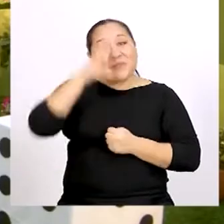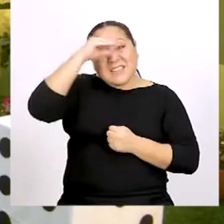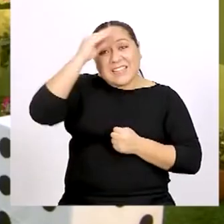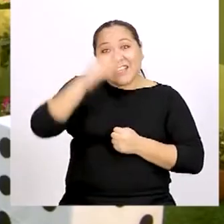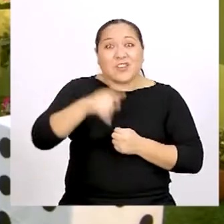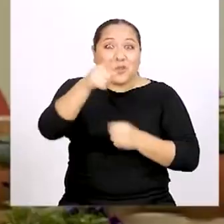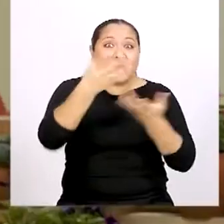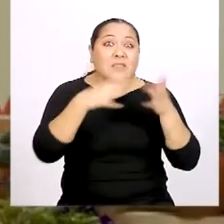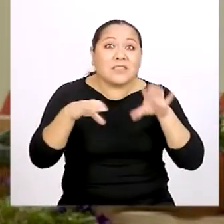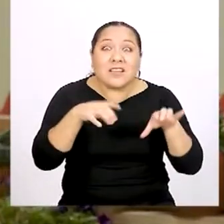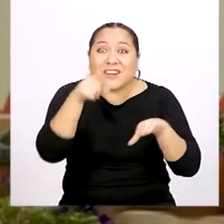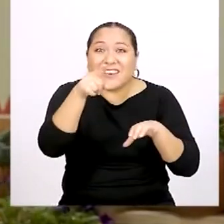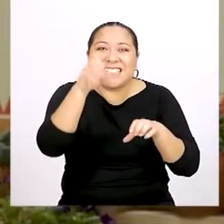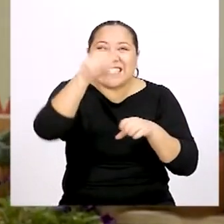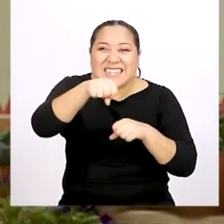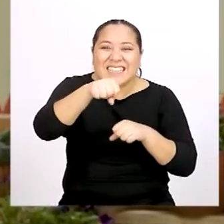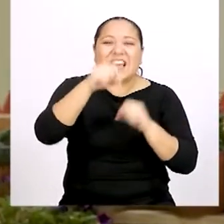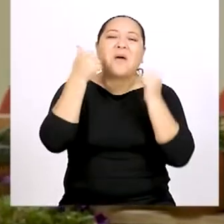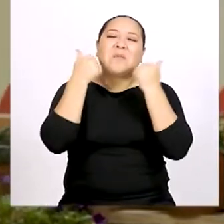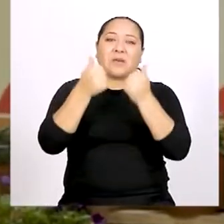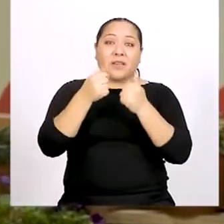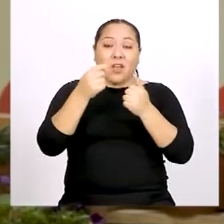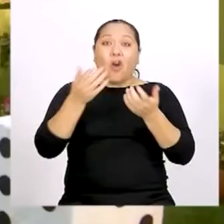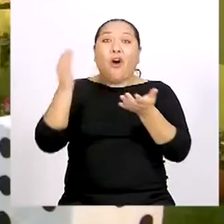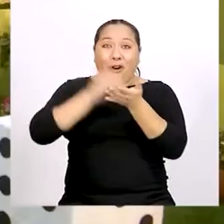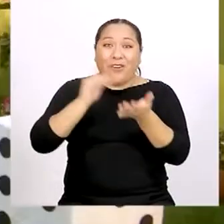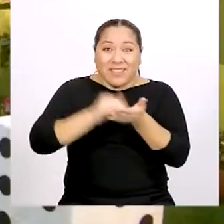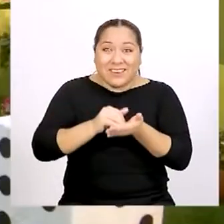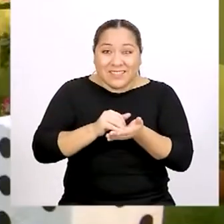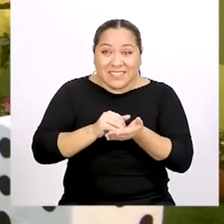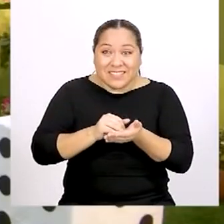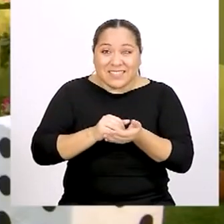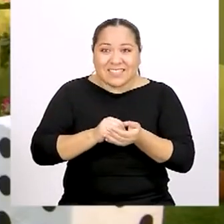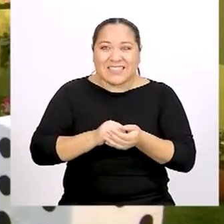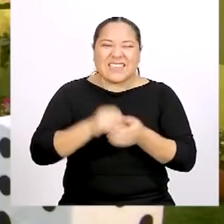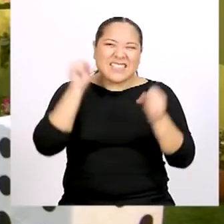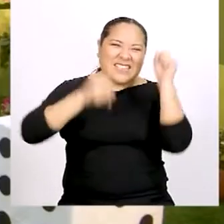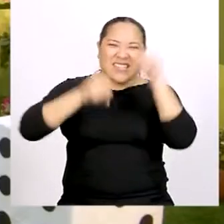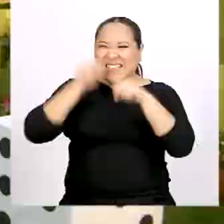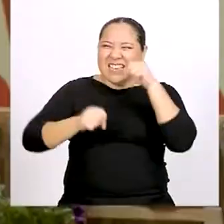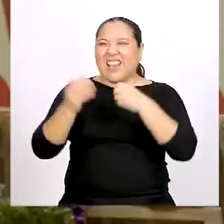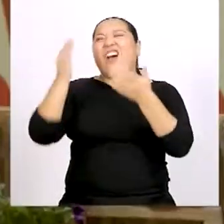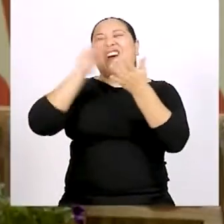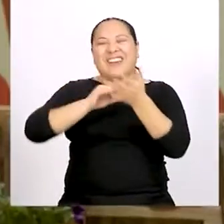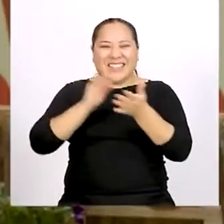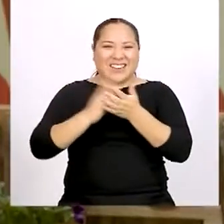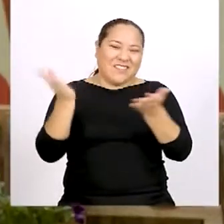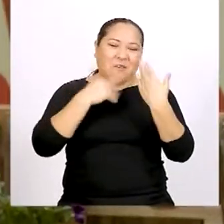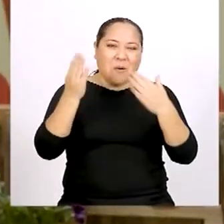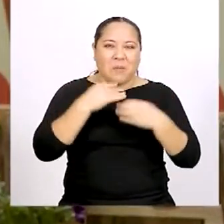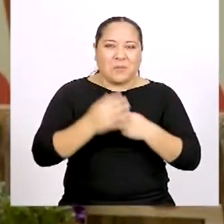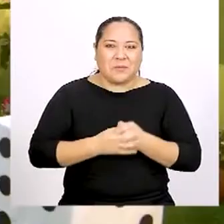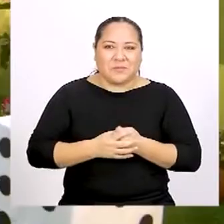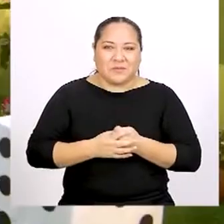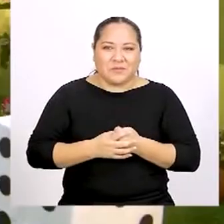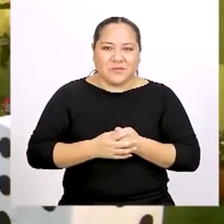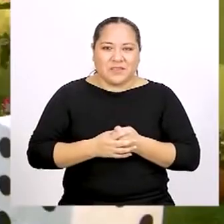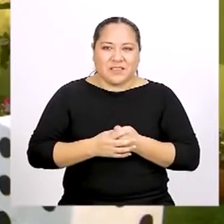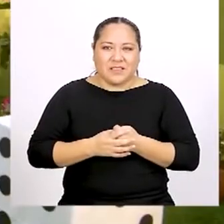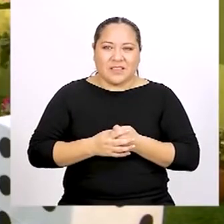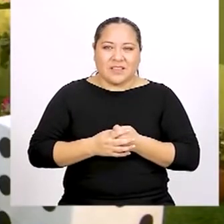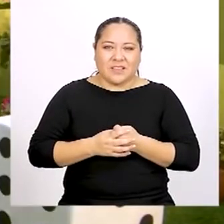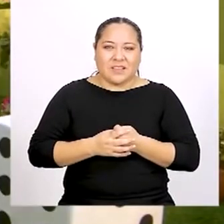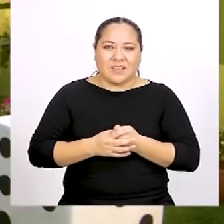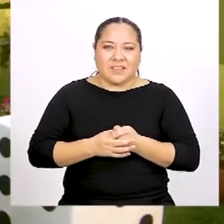¡Sí! ¡Niñas y niños! ¿Lo hicieron? ¿Sí? ¿Quieren hacerlo una vez más? ¡Sí! ¡Vamos a hacerlo una vez más!